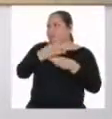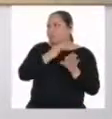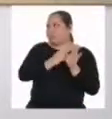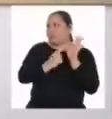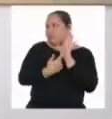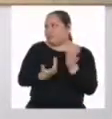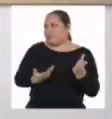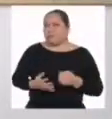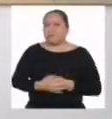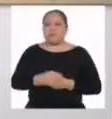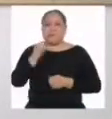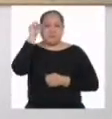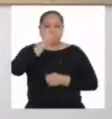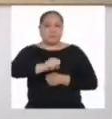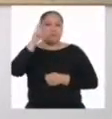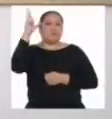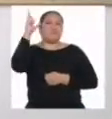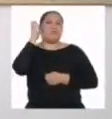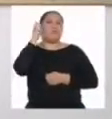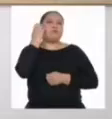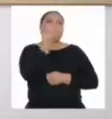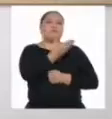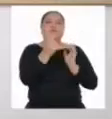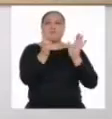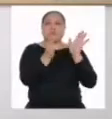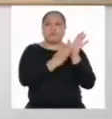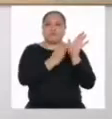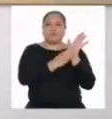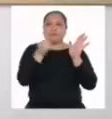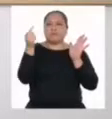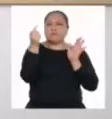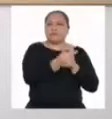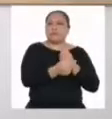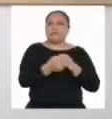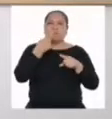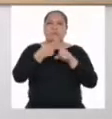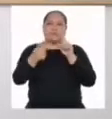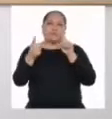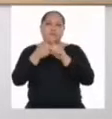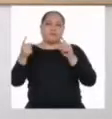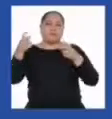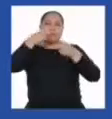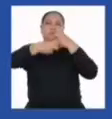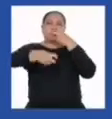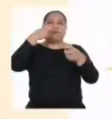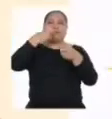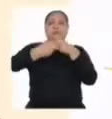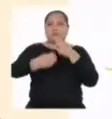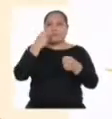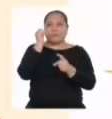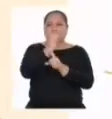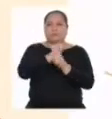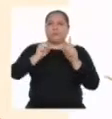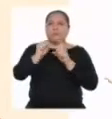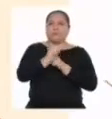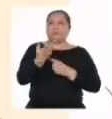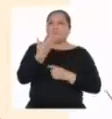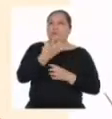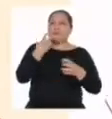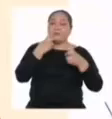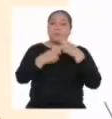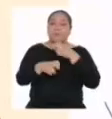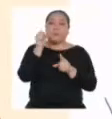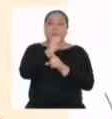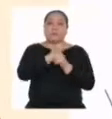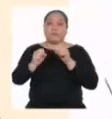manifestaciones. Escuchemos lo que dice la Defensoría del Pueblo acerca de los conflictos sociales. El conflicto social es